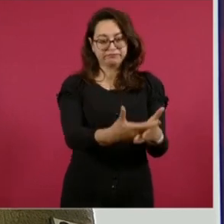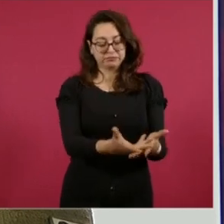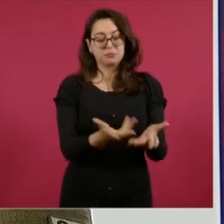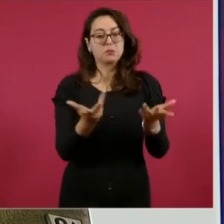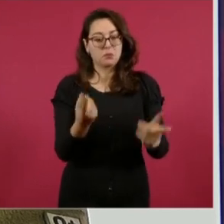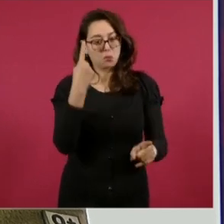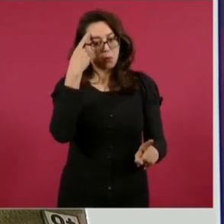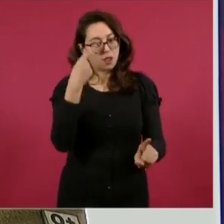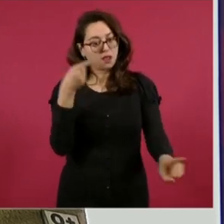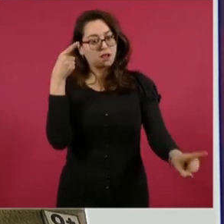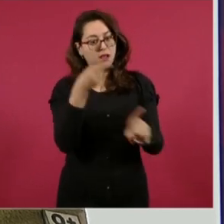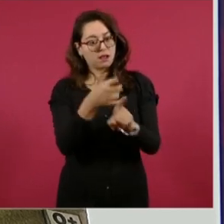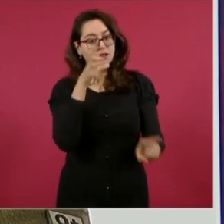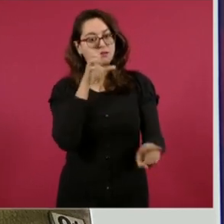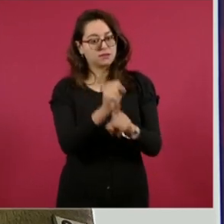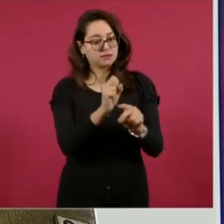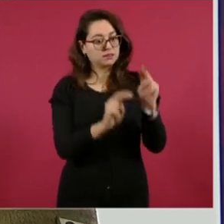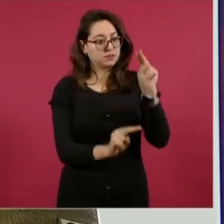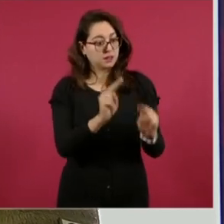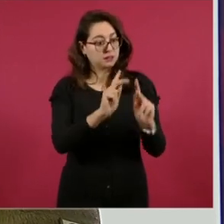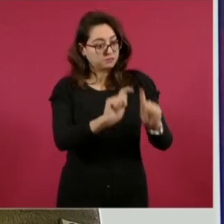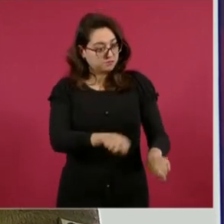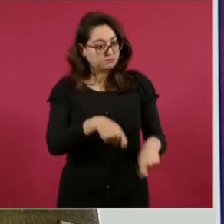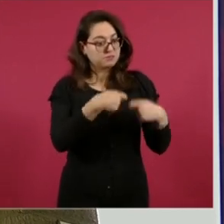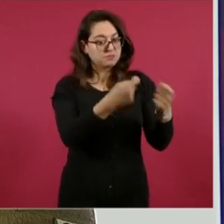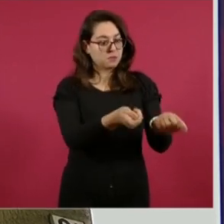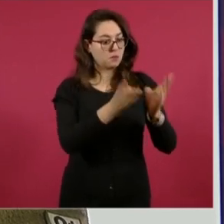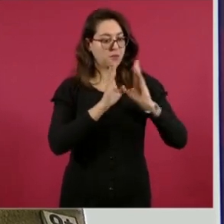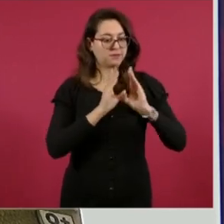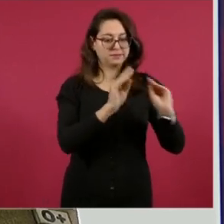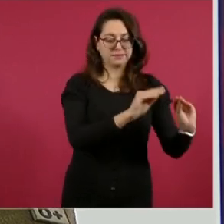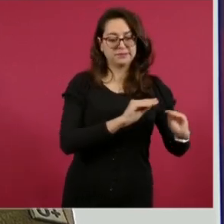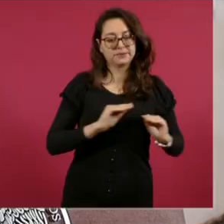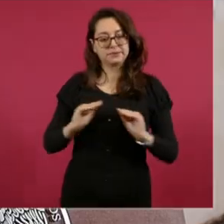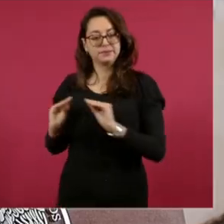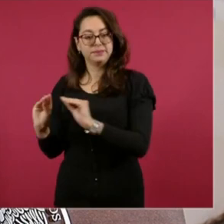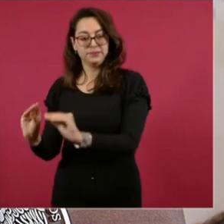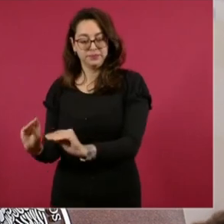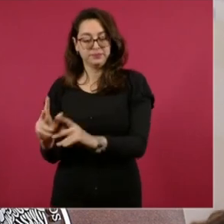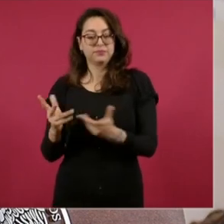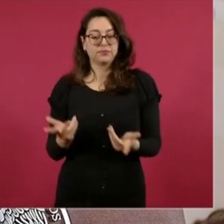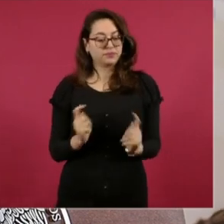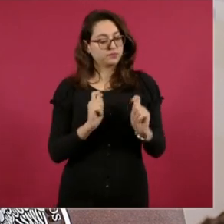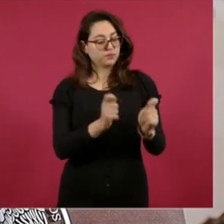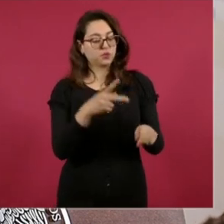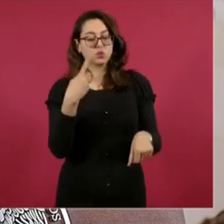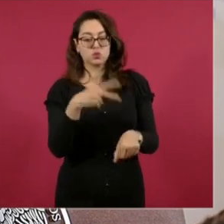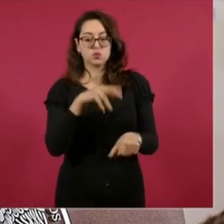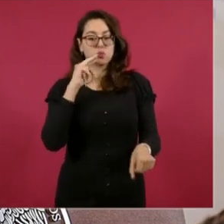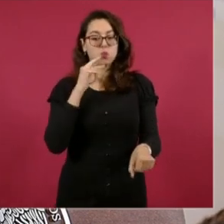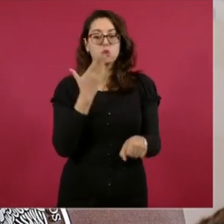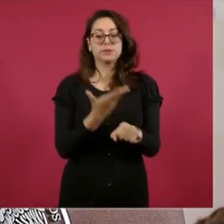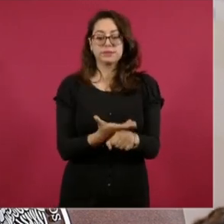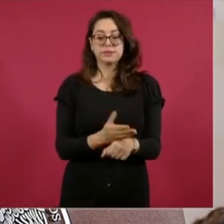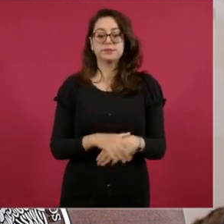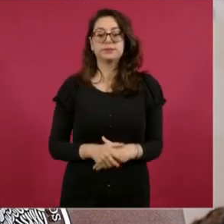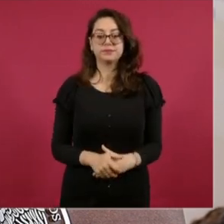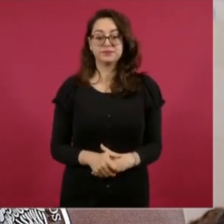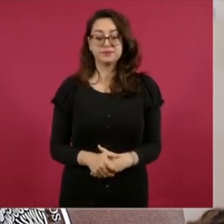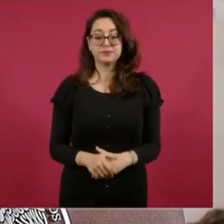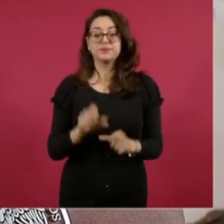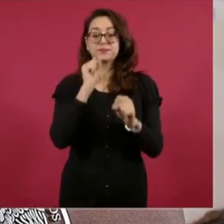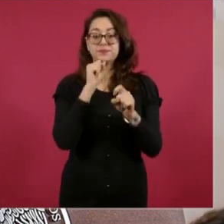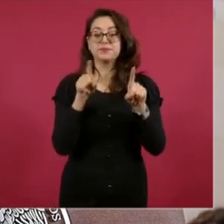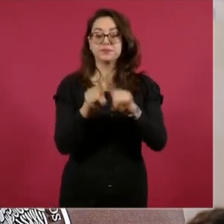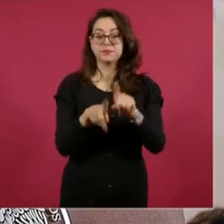ya pueda llegar a este grado y tome la responsabilidad de la Guardia Nacional. Y bueno, también